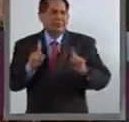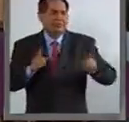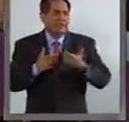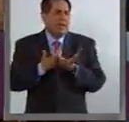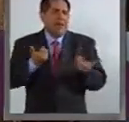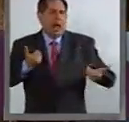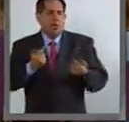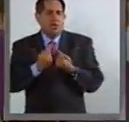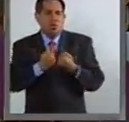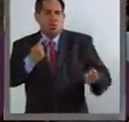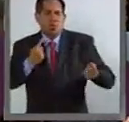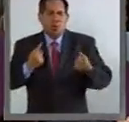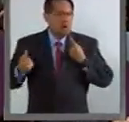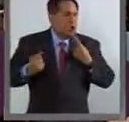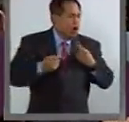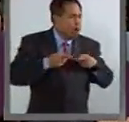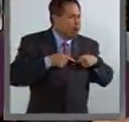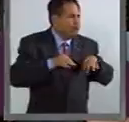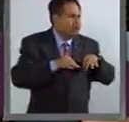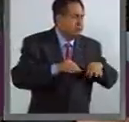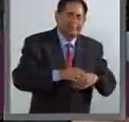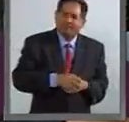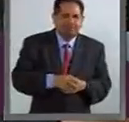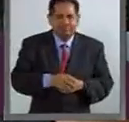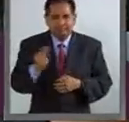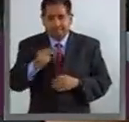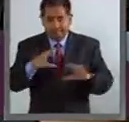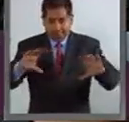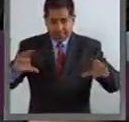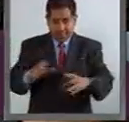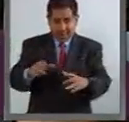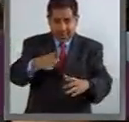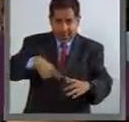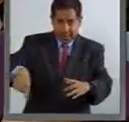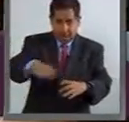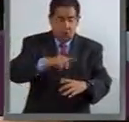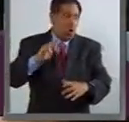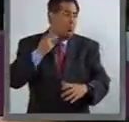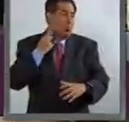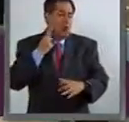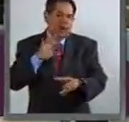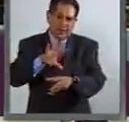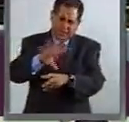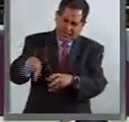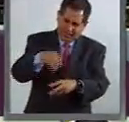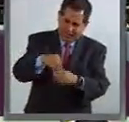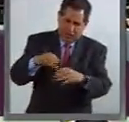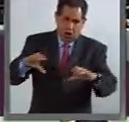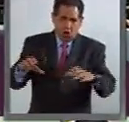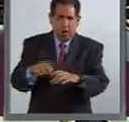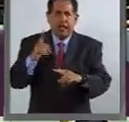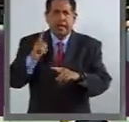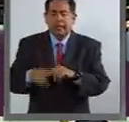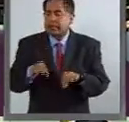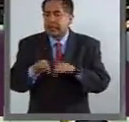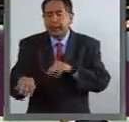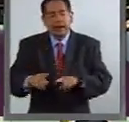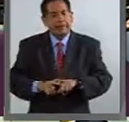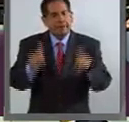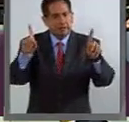pero necesitamos que como clase política hagamos un trabajo